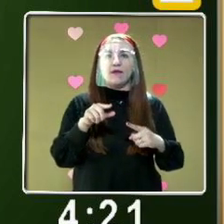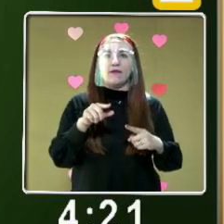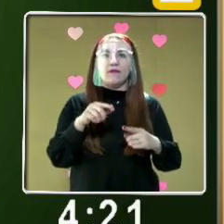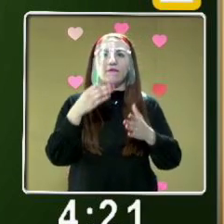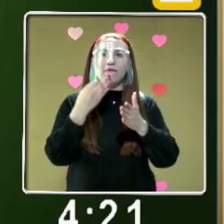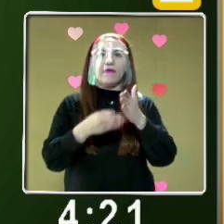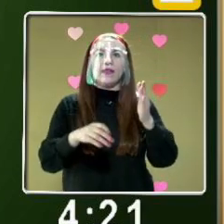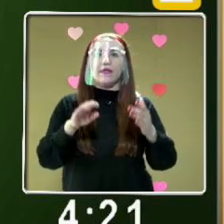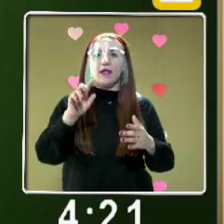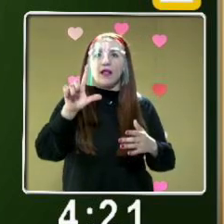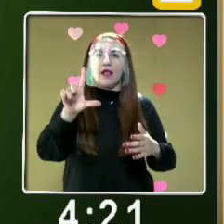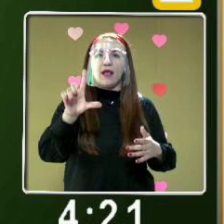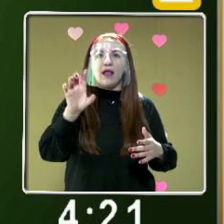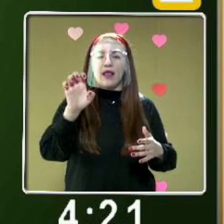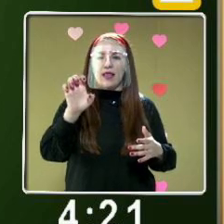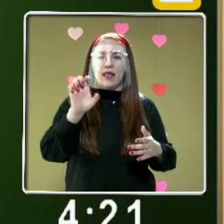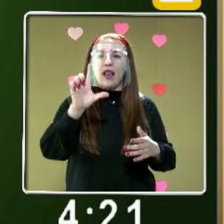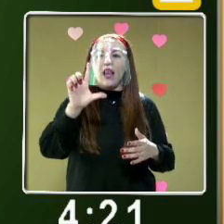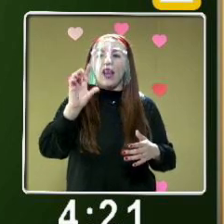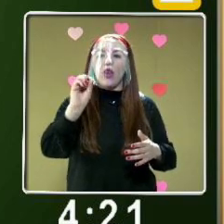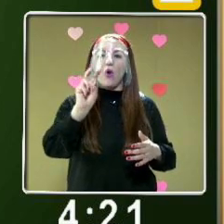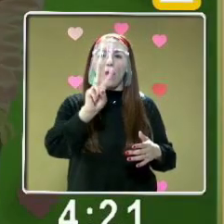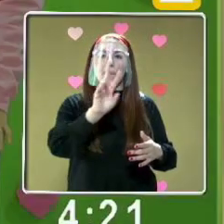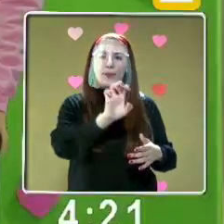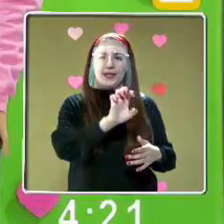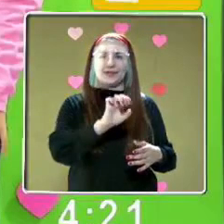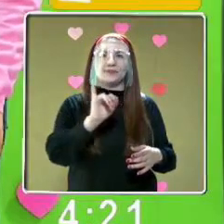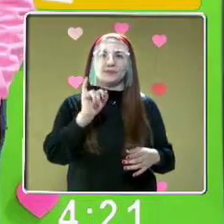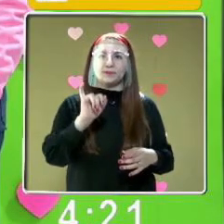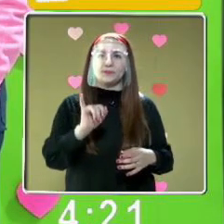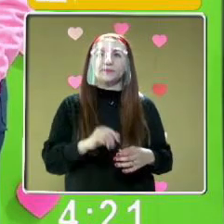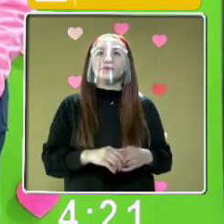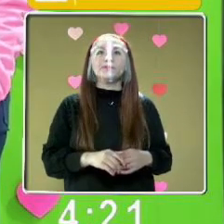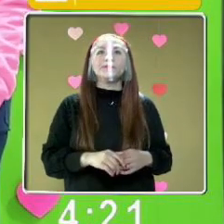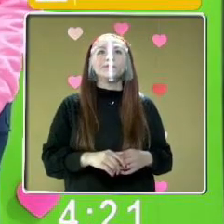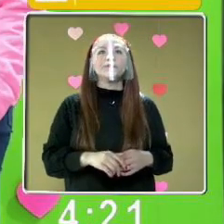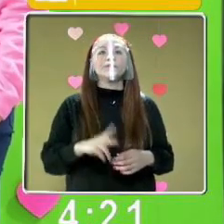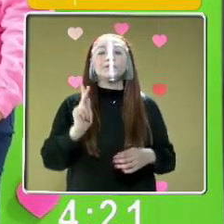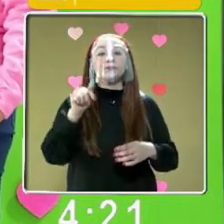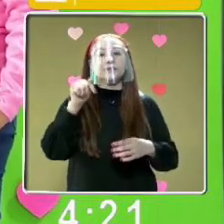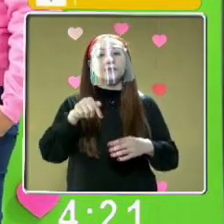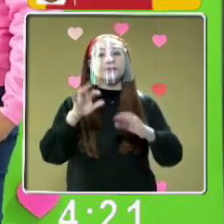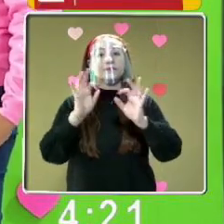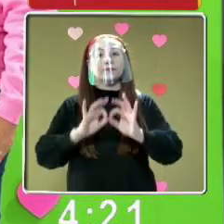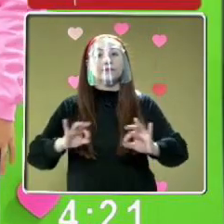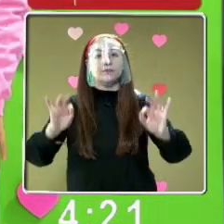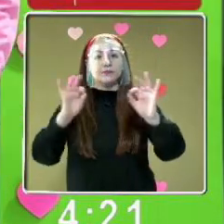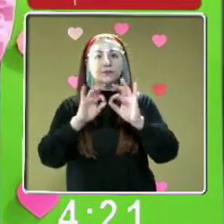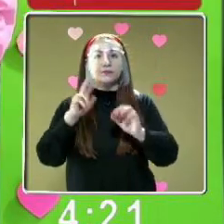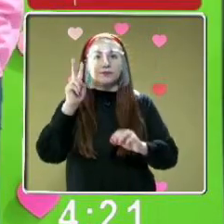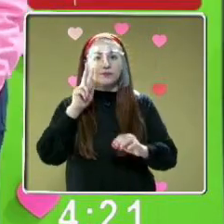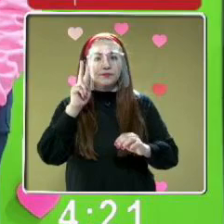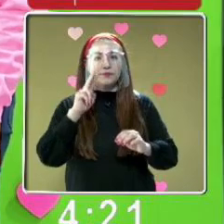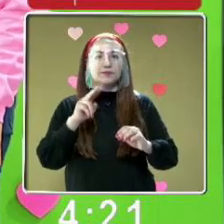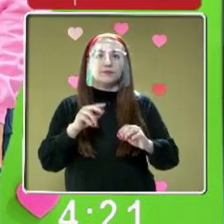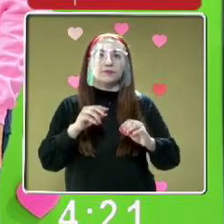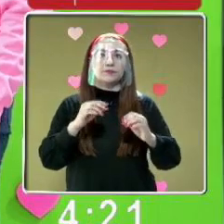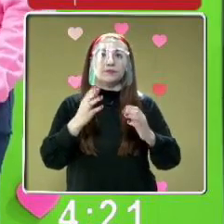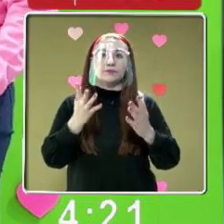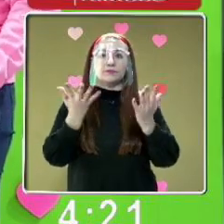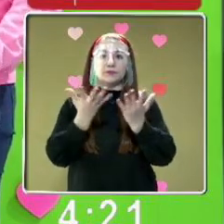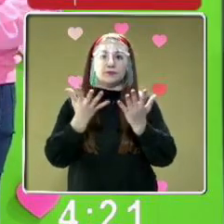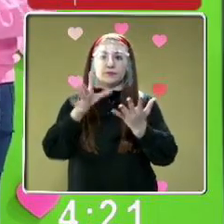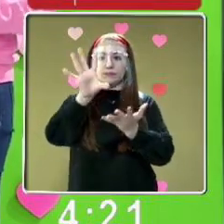maestra, pero es LOP, ¿verdad? Okay. Para que se entienda. Pero aquí lo importante que queremos saber es que se va a reproducir